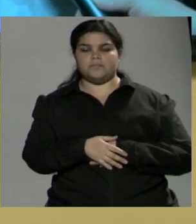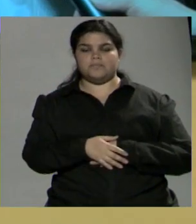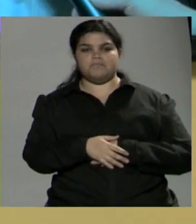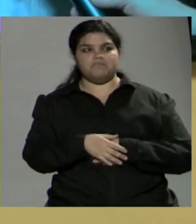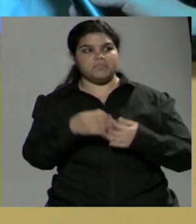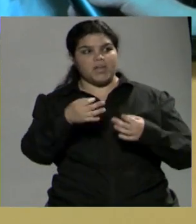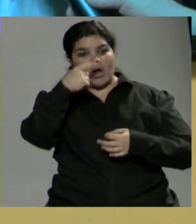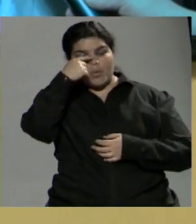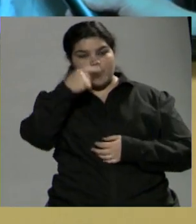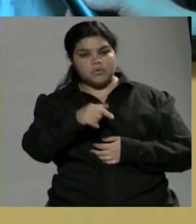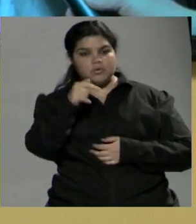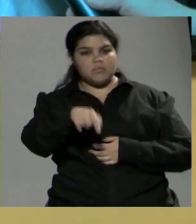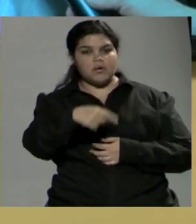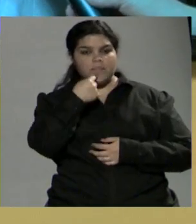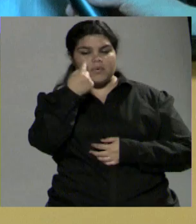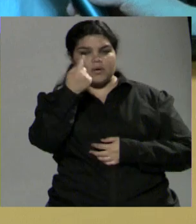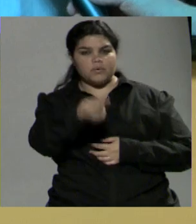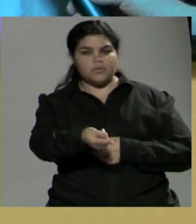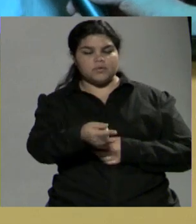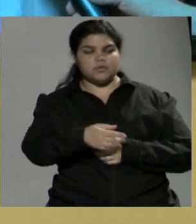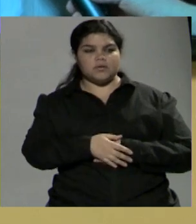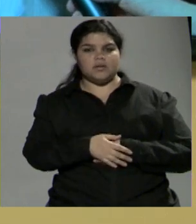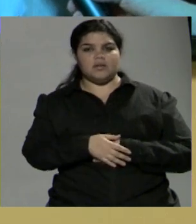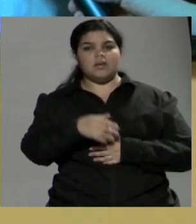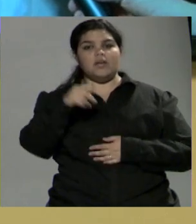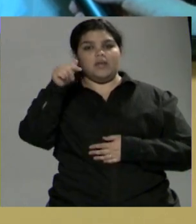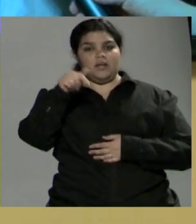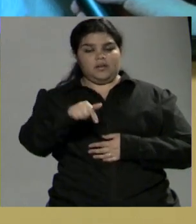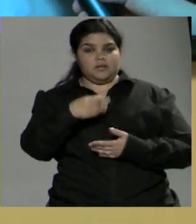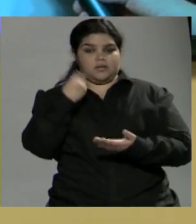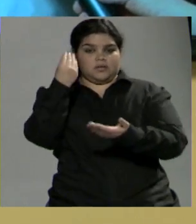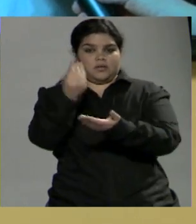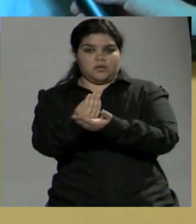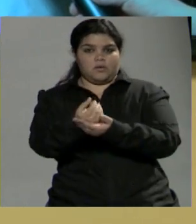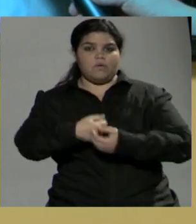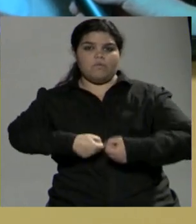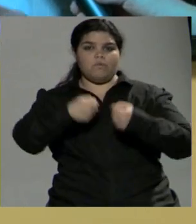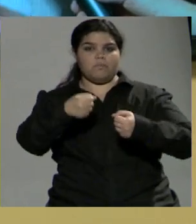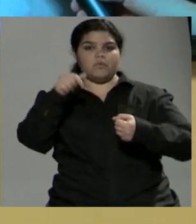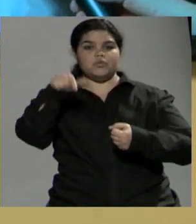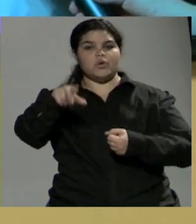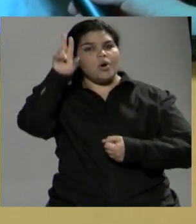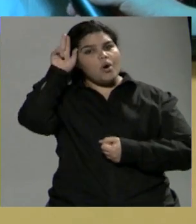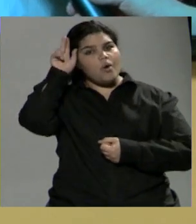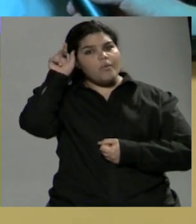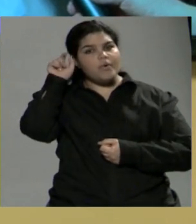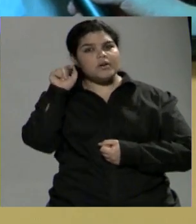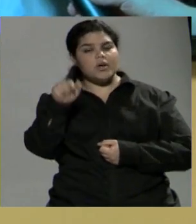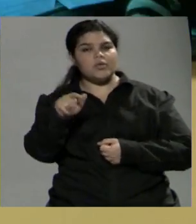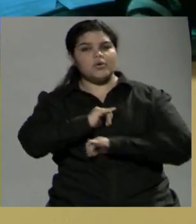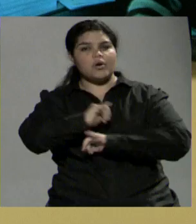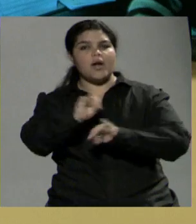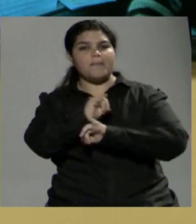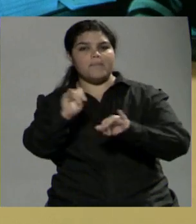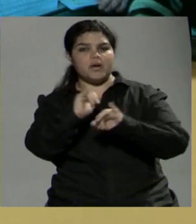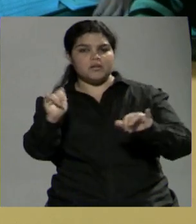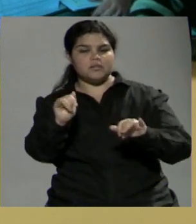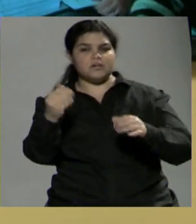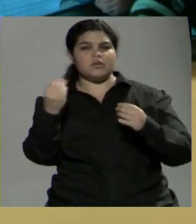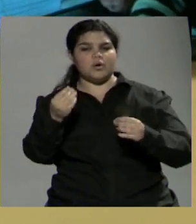y veremos a ver cómo una vez que se haga el escrutinio definitivo de las PASO, cómo